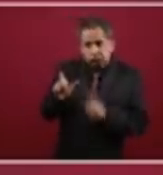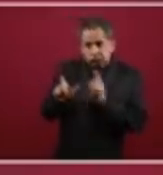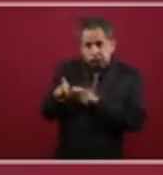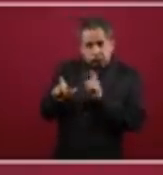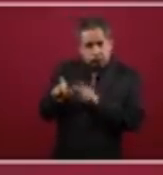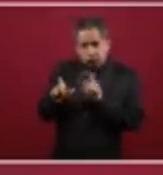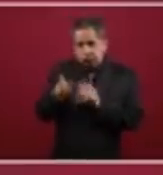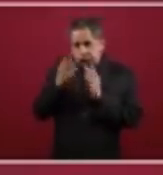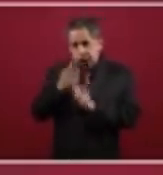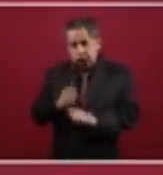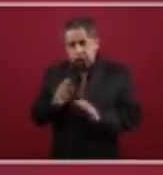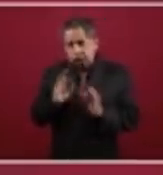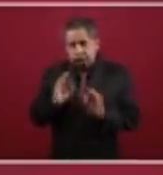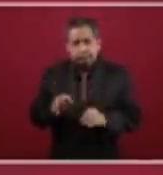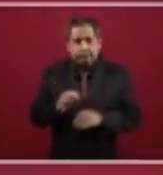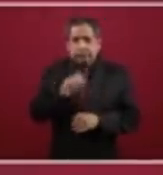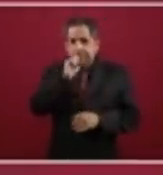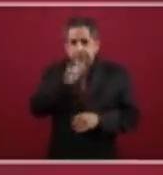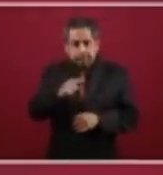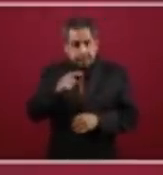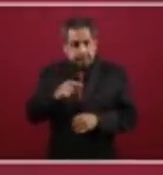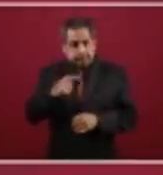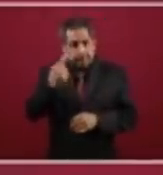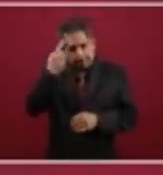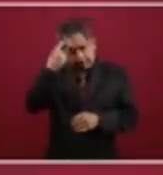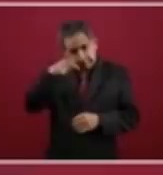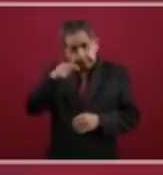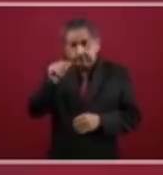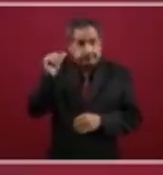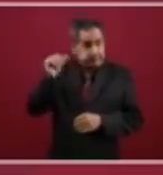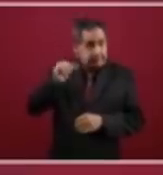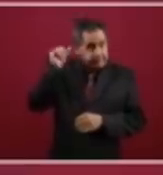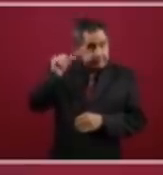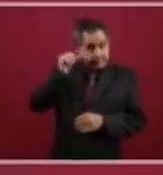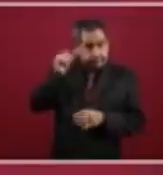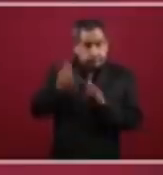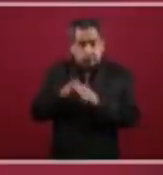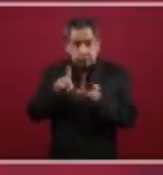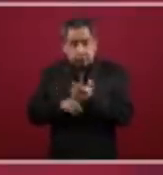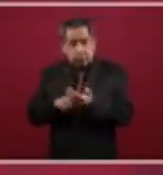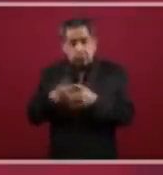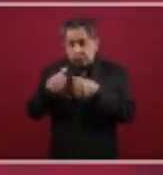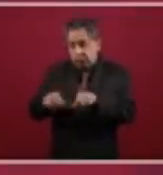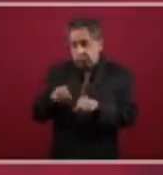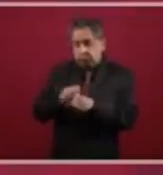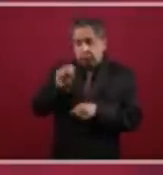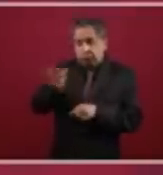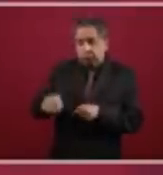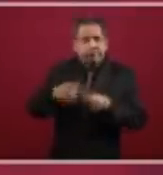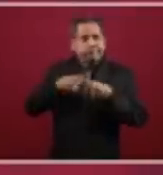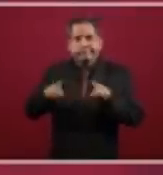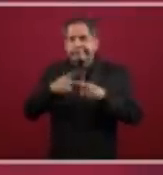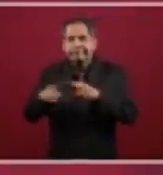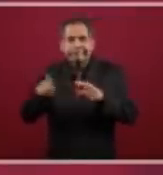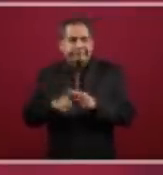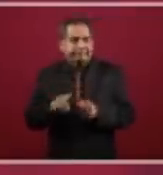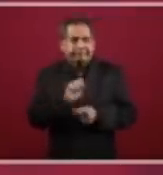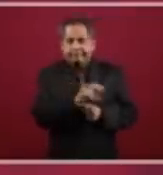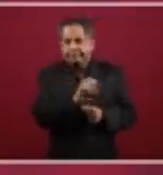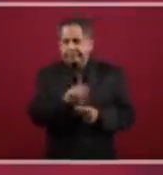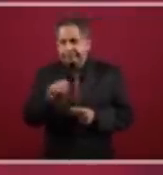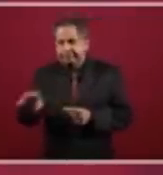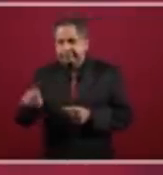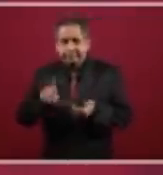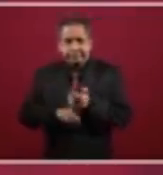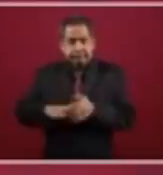Y en abril particularmente, la forma de hacer la transferencia fue muy diversa a la hora de pasar